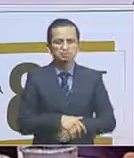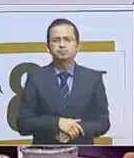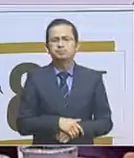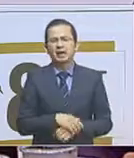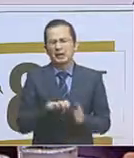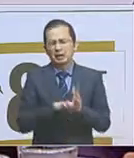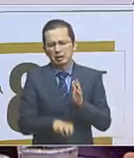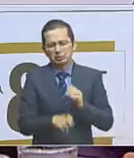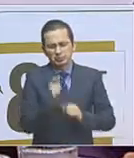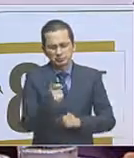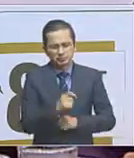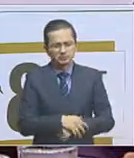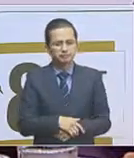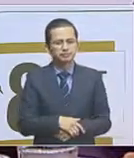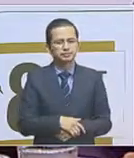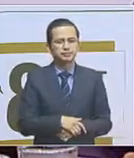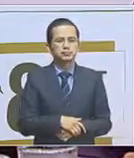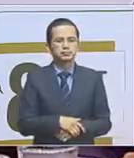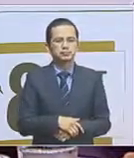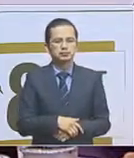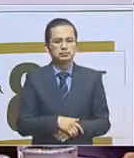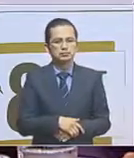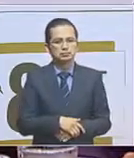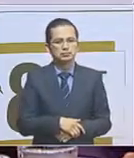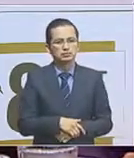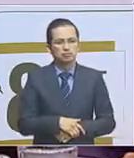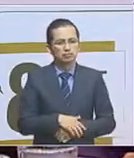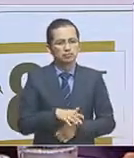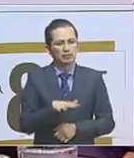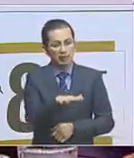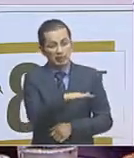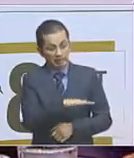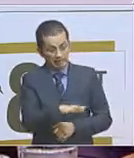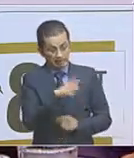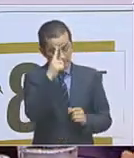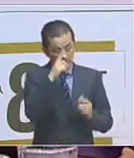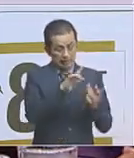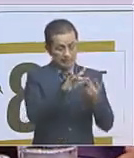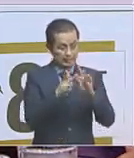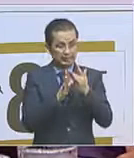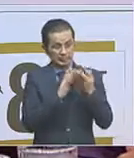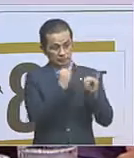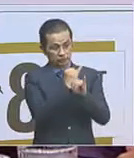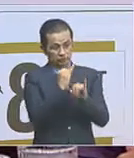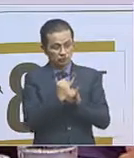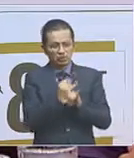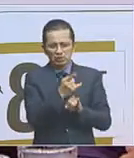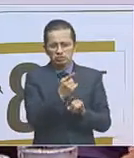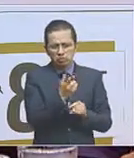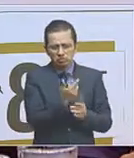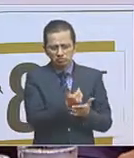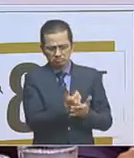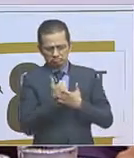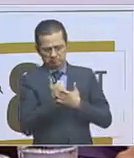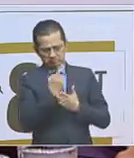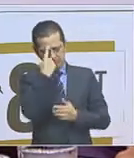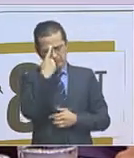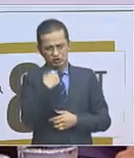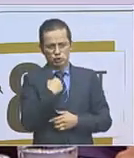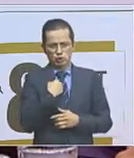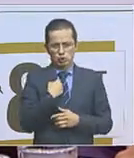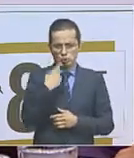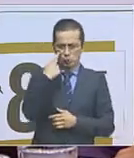ejemplo cómo influye la arquitectura de las redes sociales en las preferencias electorales